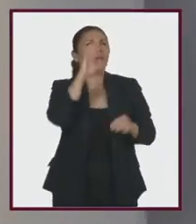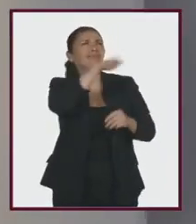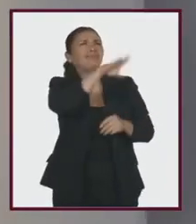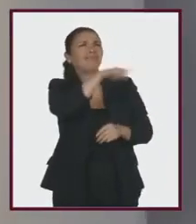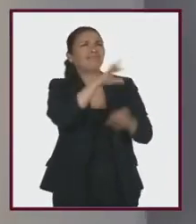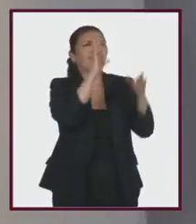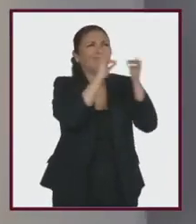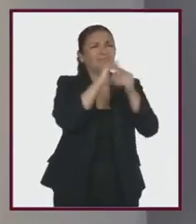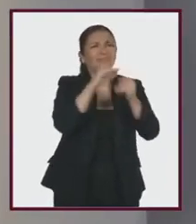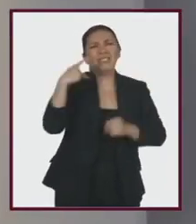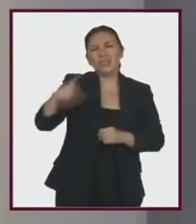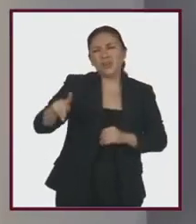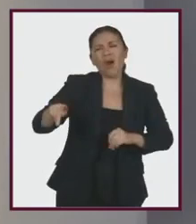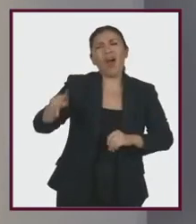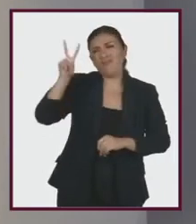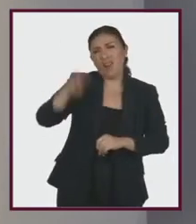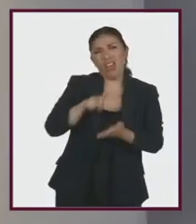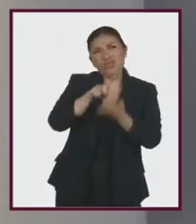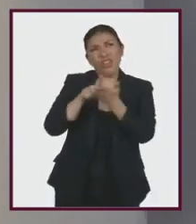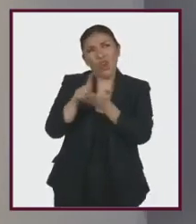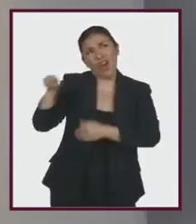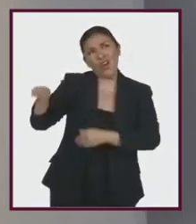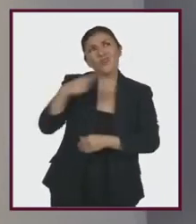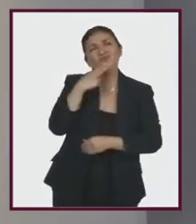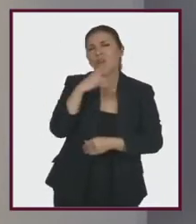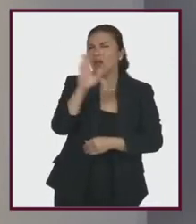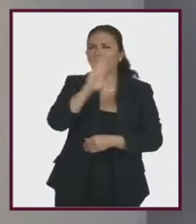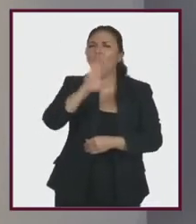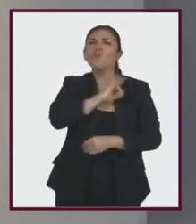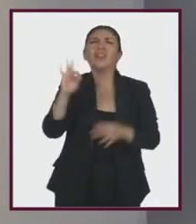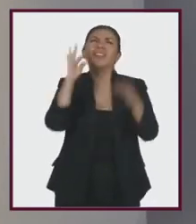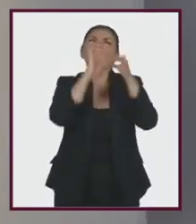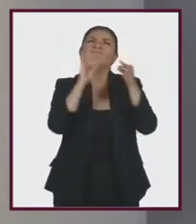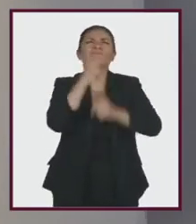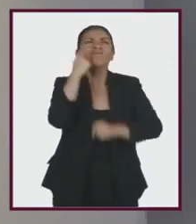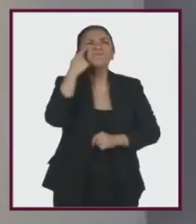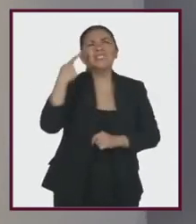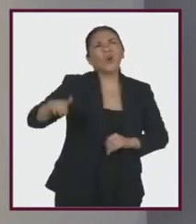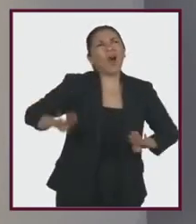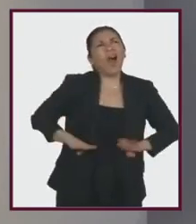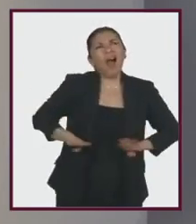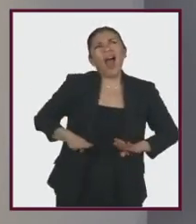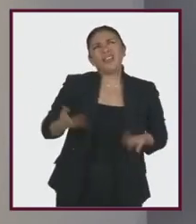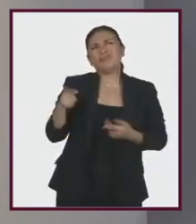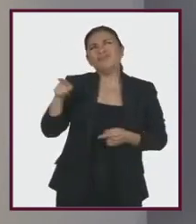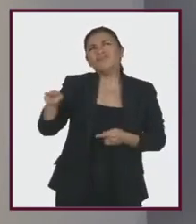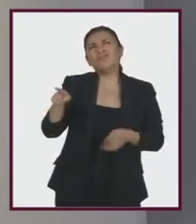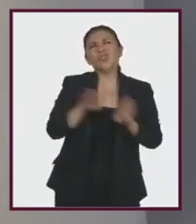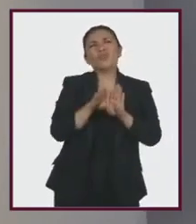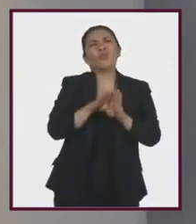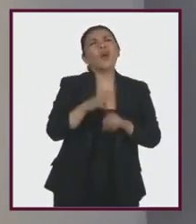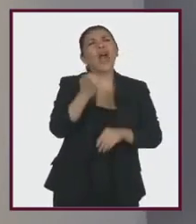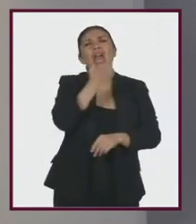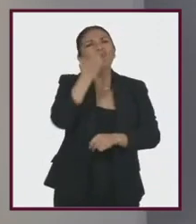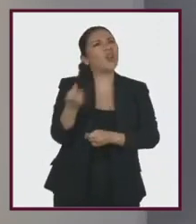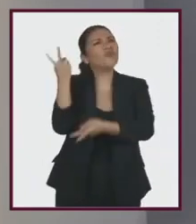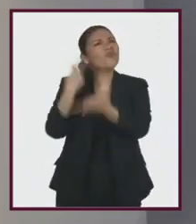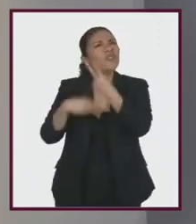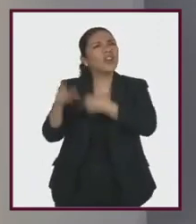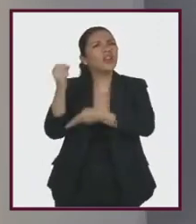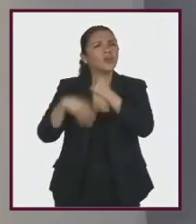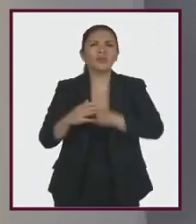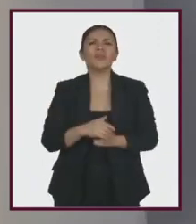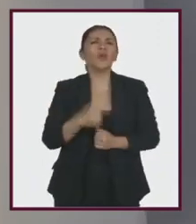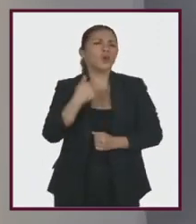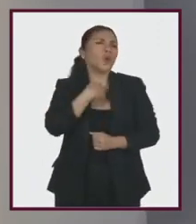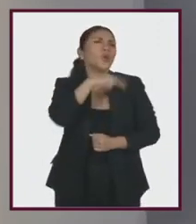la conducta que está generando dificultades, ¿no? O sea, yo no voy a decirles que su hijo está consumiendo y por eso no viene a clase. Yo me preocupo porque su hijo